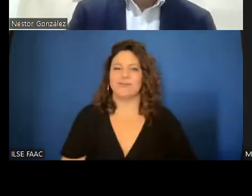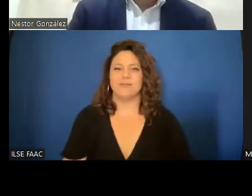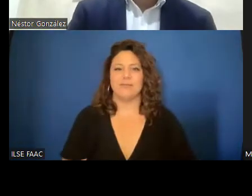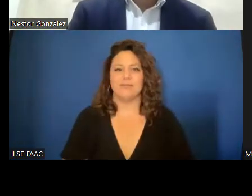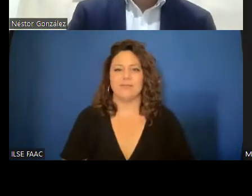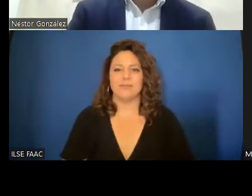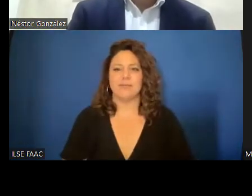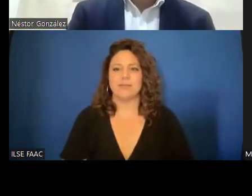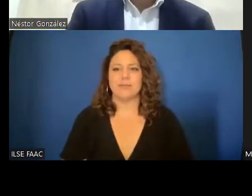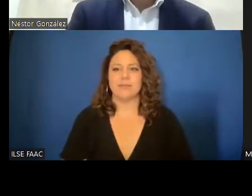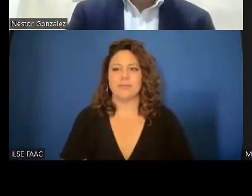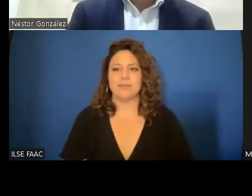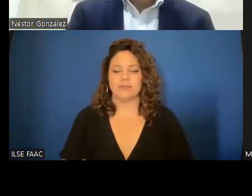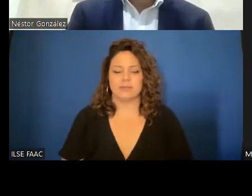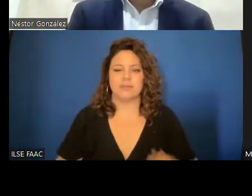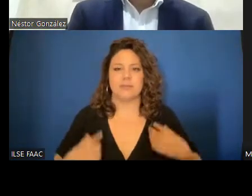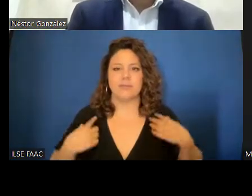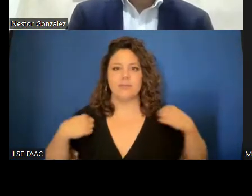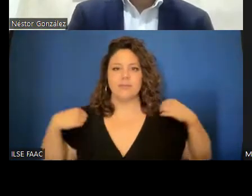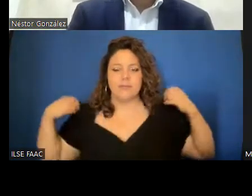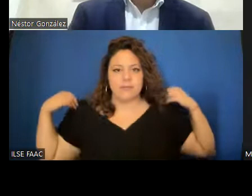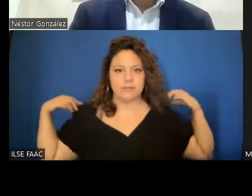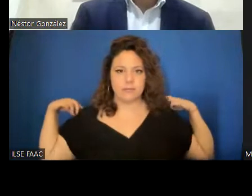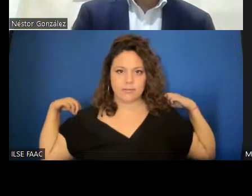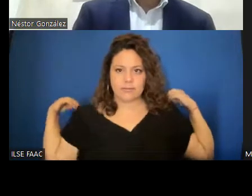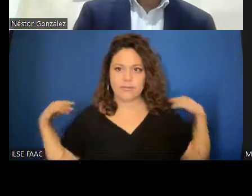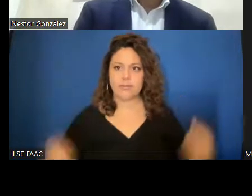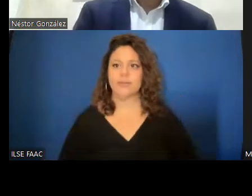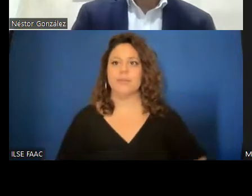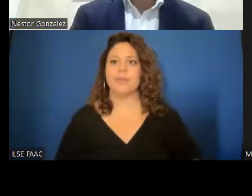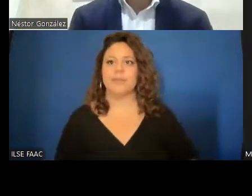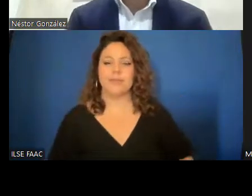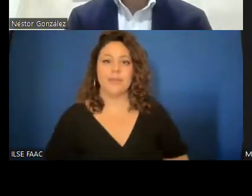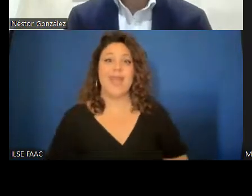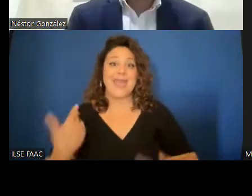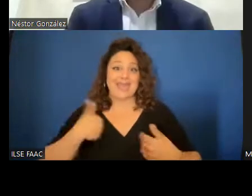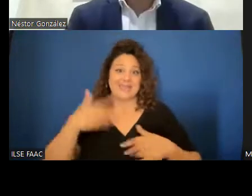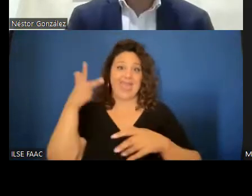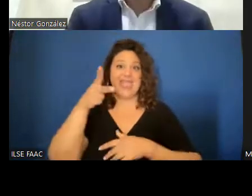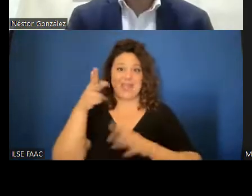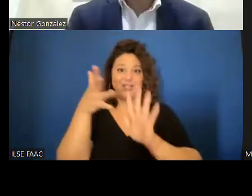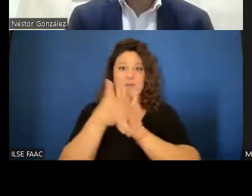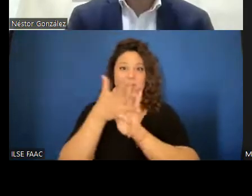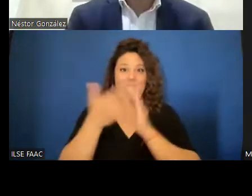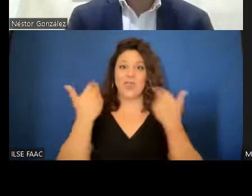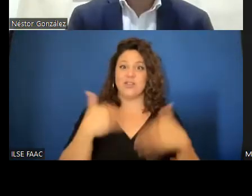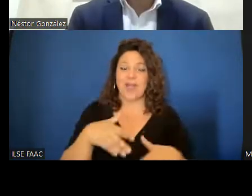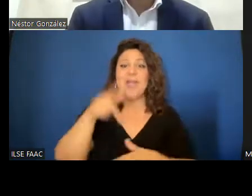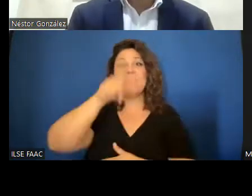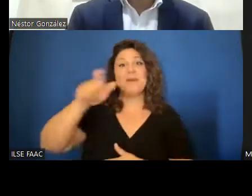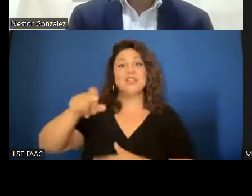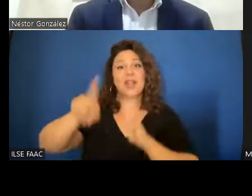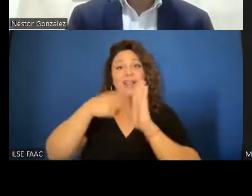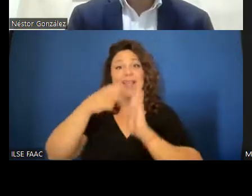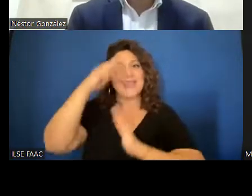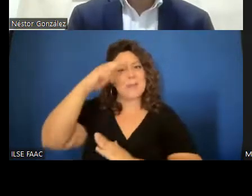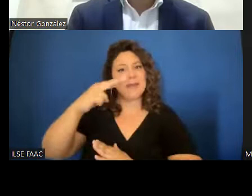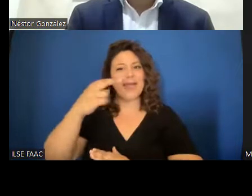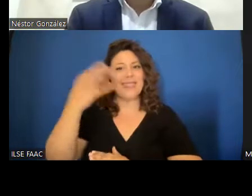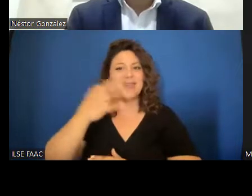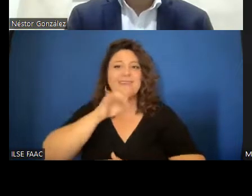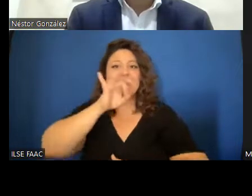que esta empresa simplemente quería contratar hombres. La discriminación por asociación, pues es aquella en la